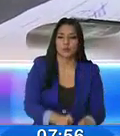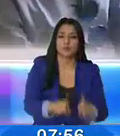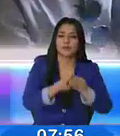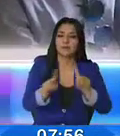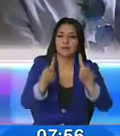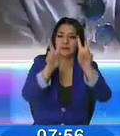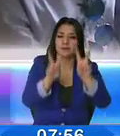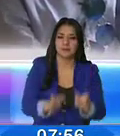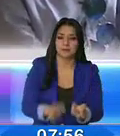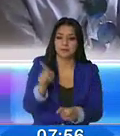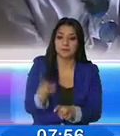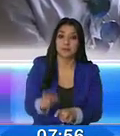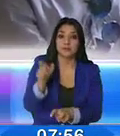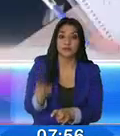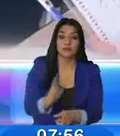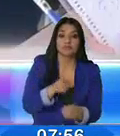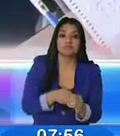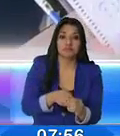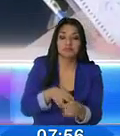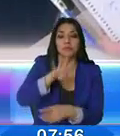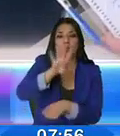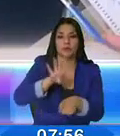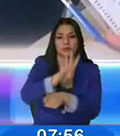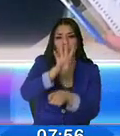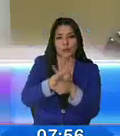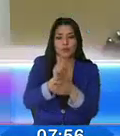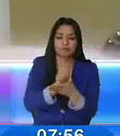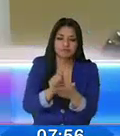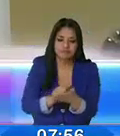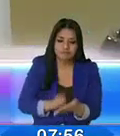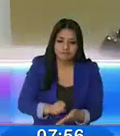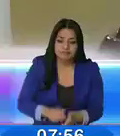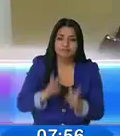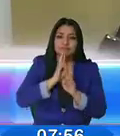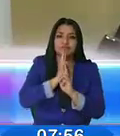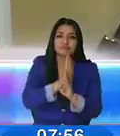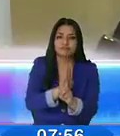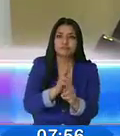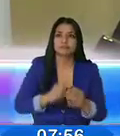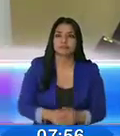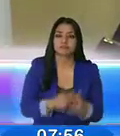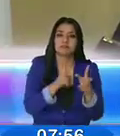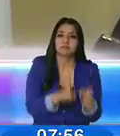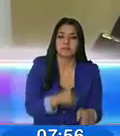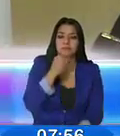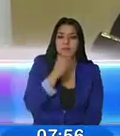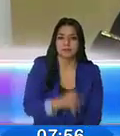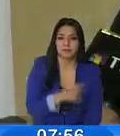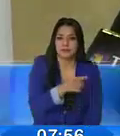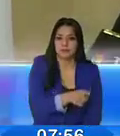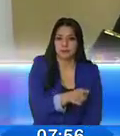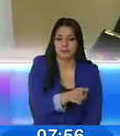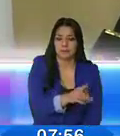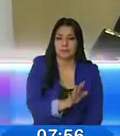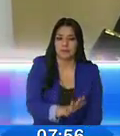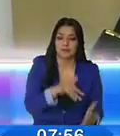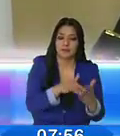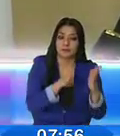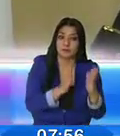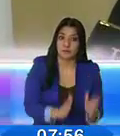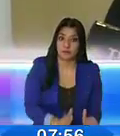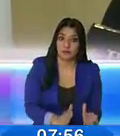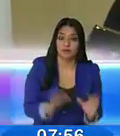múltiple. Los postulantes tuvieron 4 horas para desarrollarlo. Es el mismo examen para digamos,